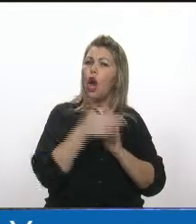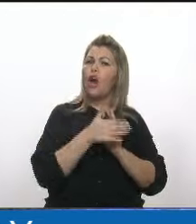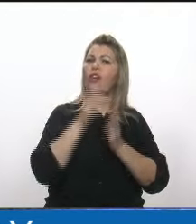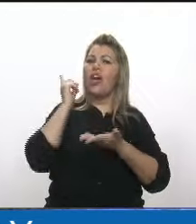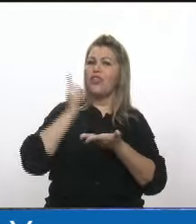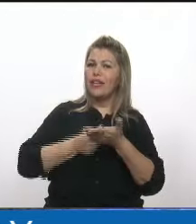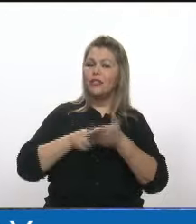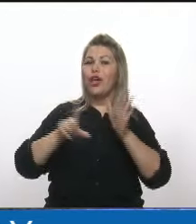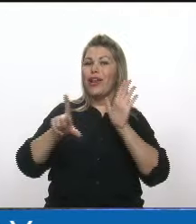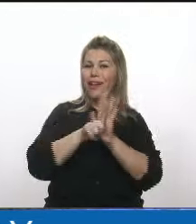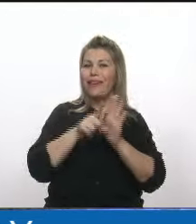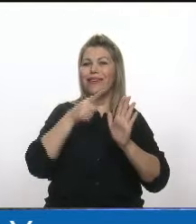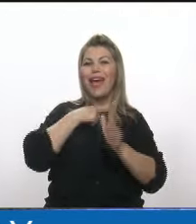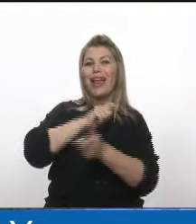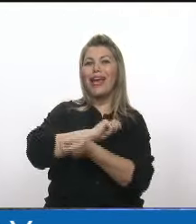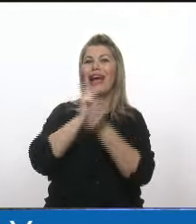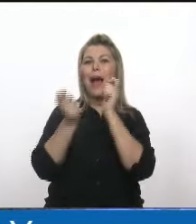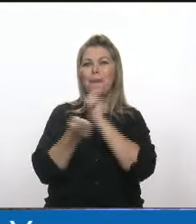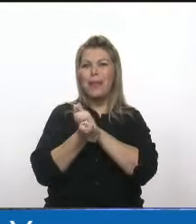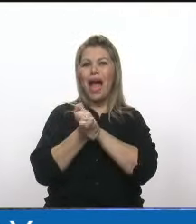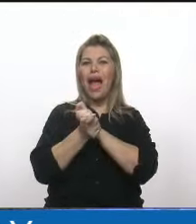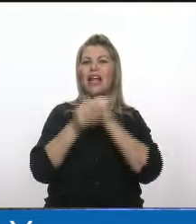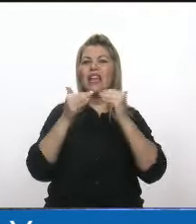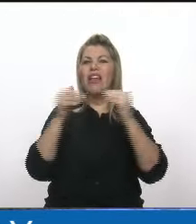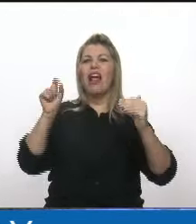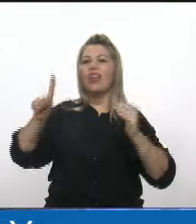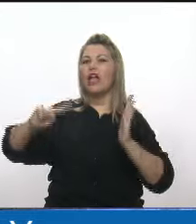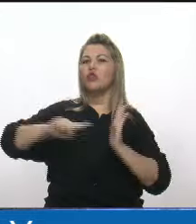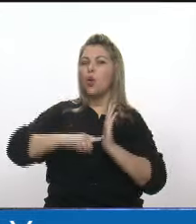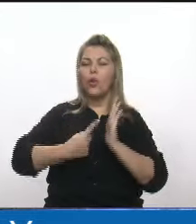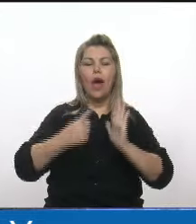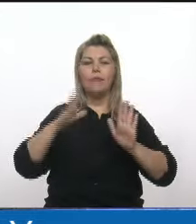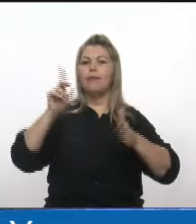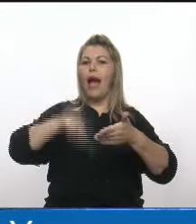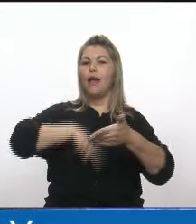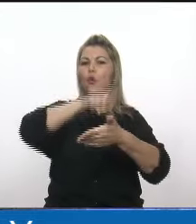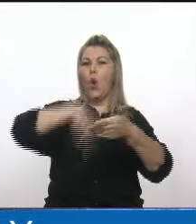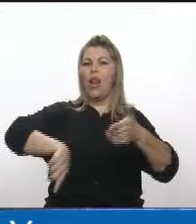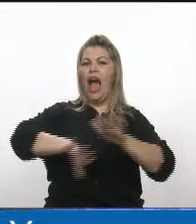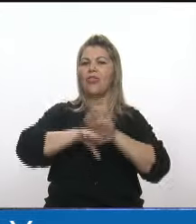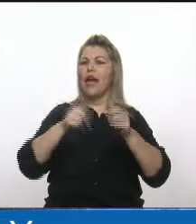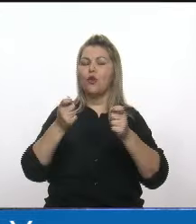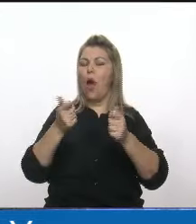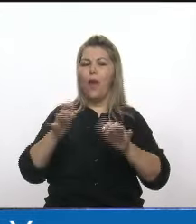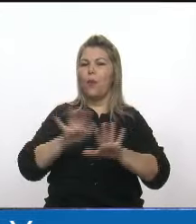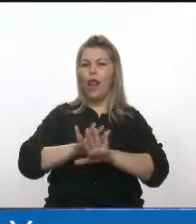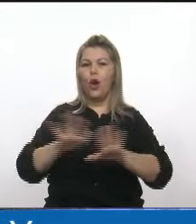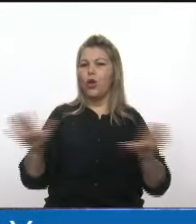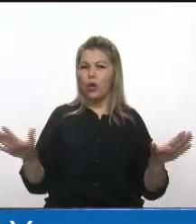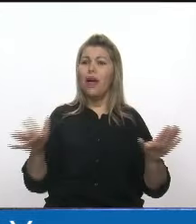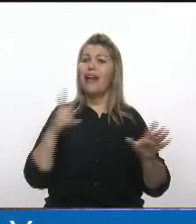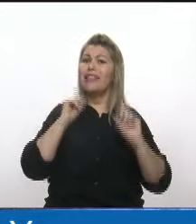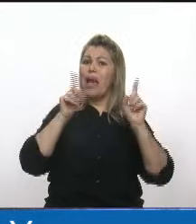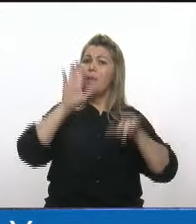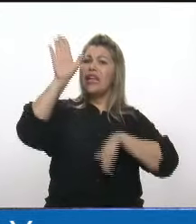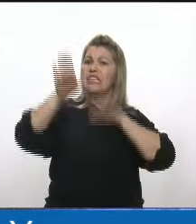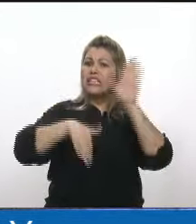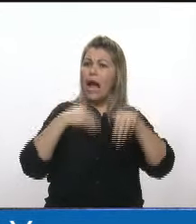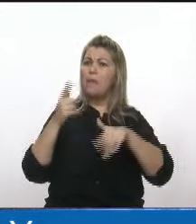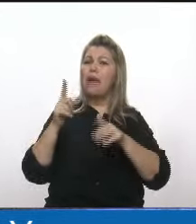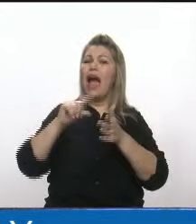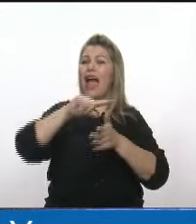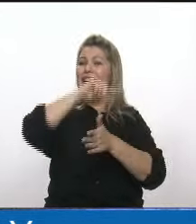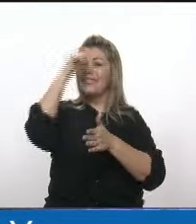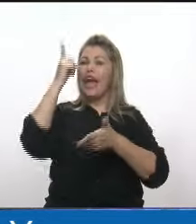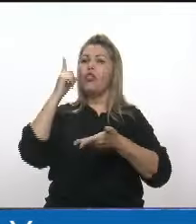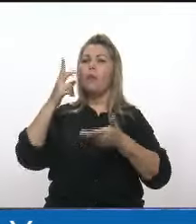alterar el estatus de la ciudad son nulas y carentes de valor y además hacía un llamamiento a todos los estados miembros para que acaten